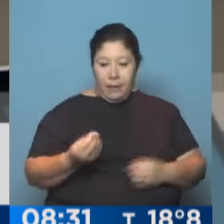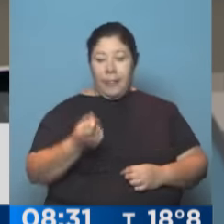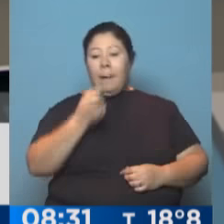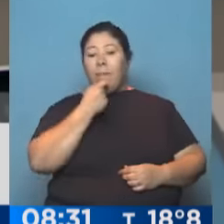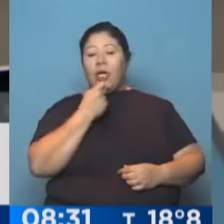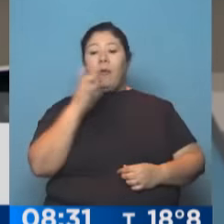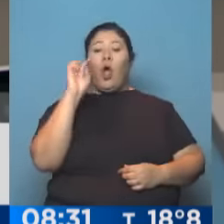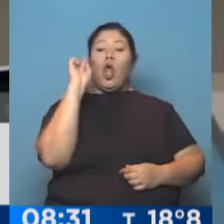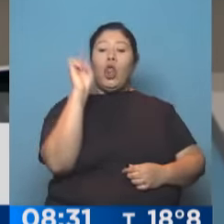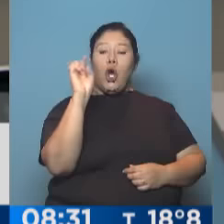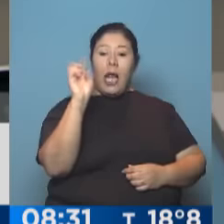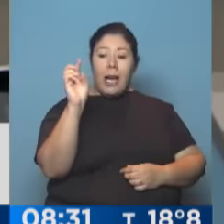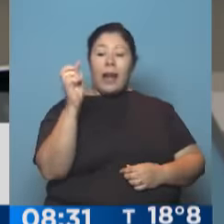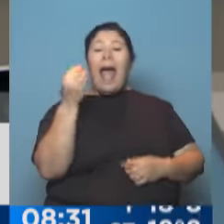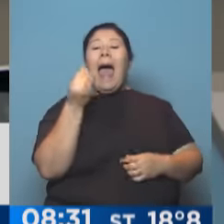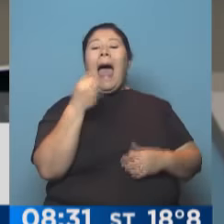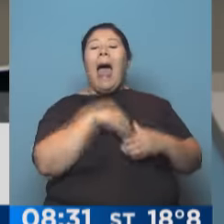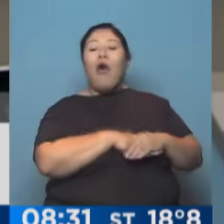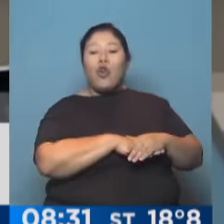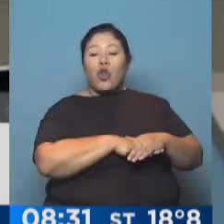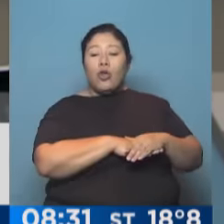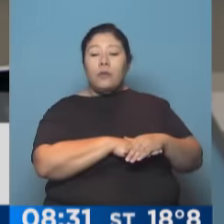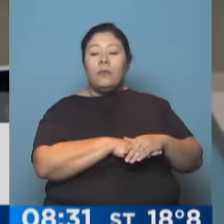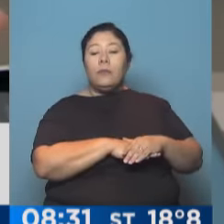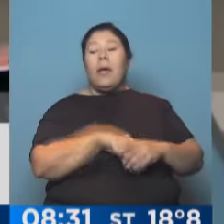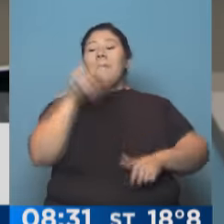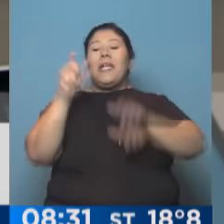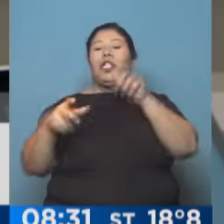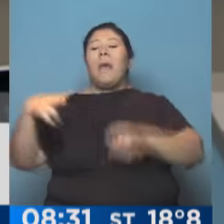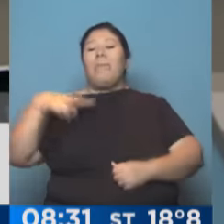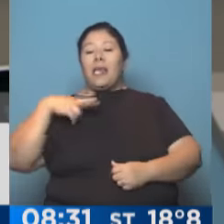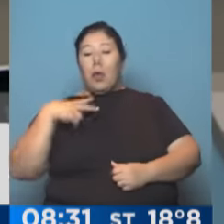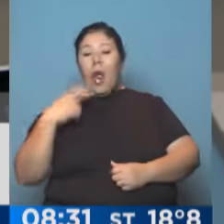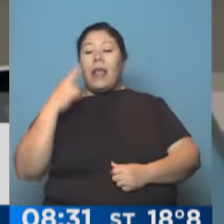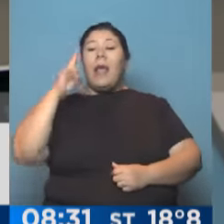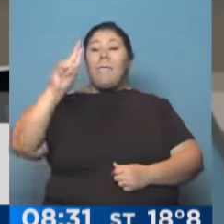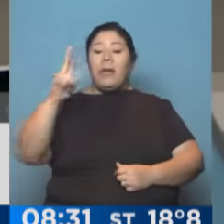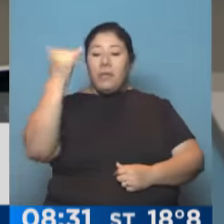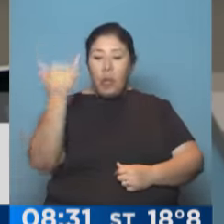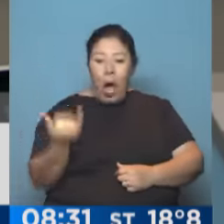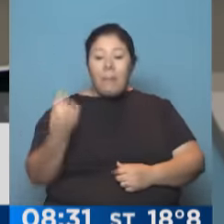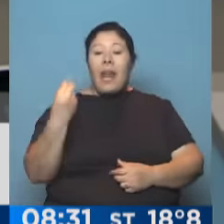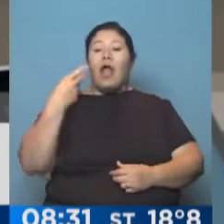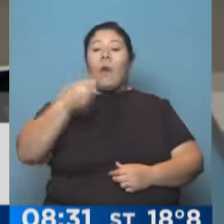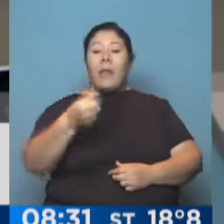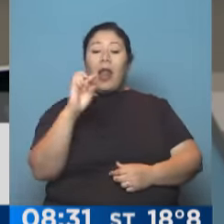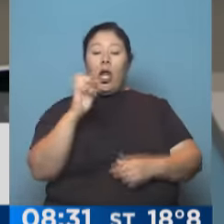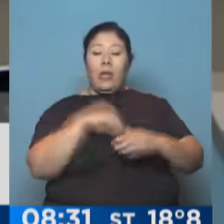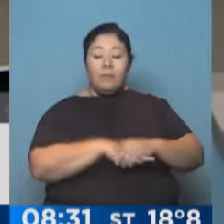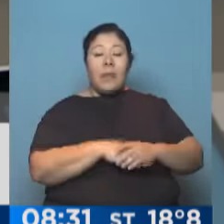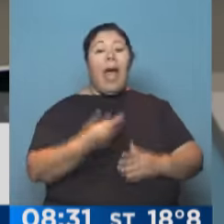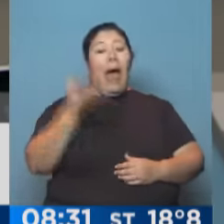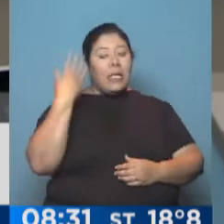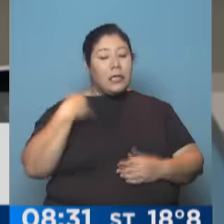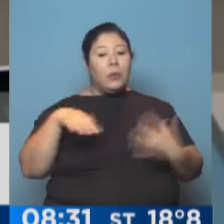de dólar para para ahorro dec la compra de particulares autorizada por el Banco Central también ayer Tuvo una cifra muy